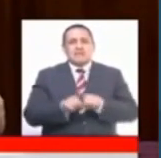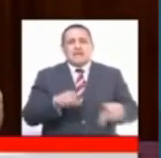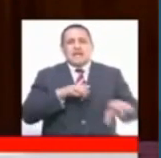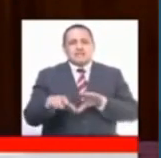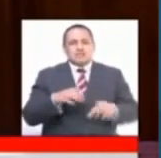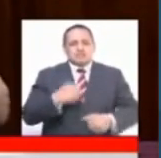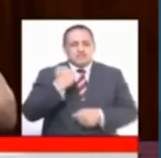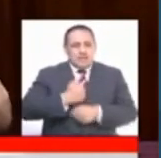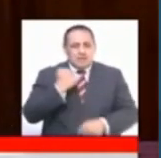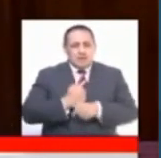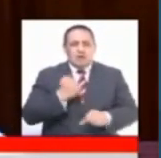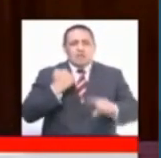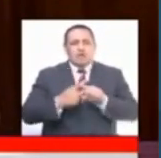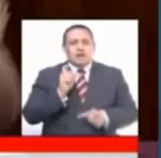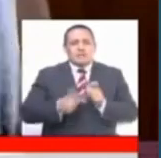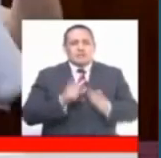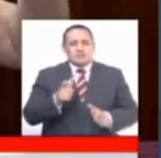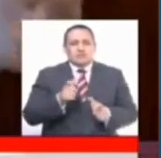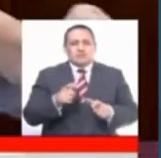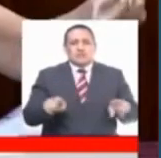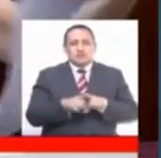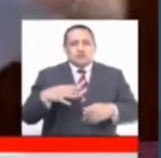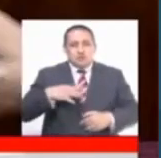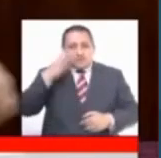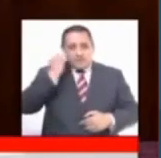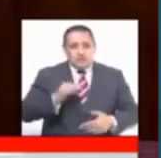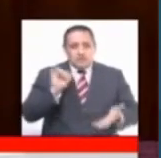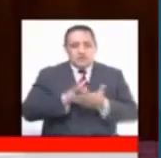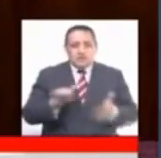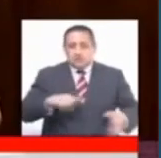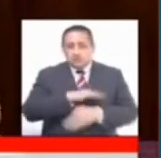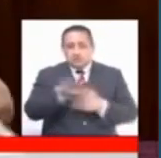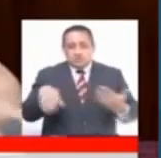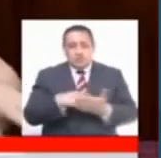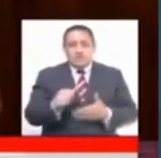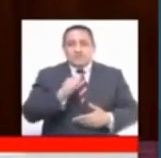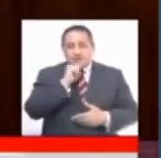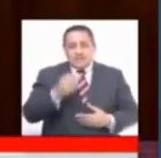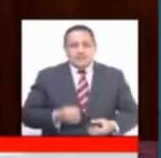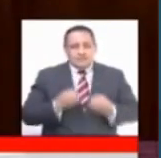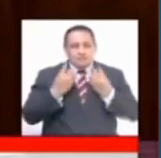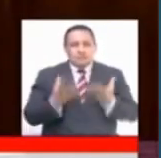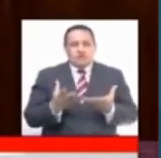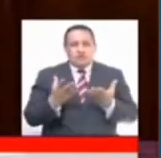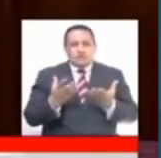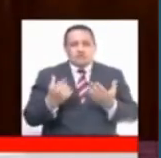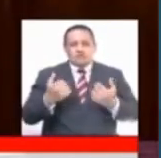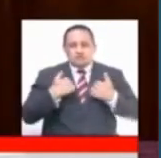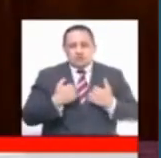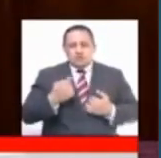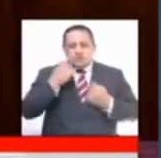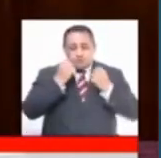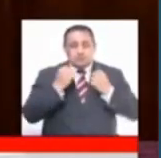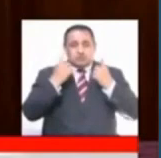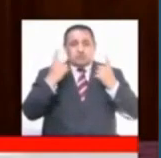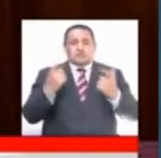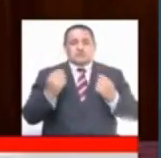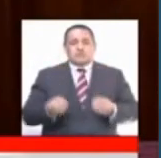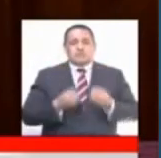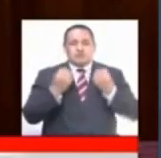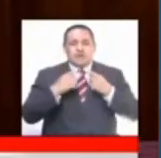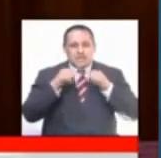esos, ¿Cómo lo aprueban, lo bloquea a ustedes los alcaldes este proyecto de ley? Por favor, cuéntenos. ¿Qué me dices? ¿Cómo bloquea,